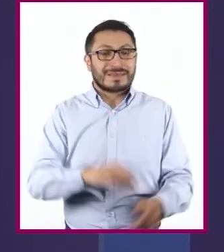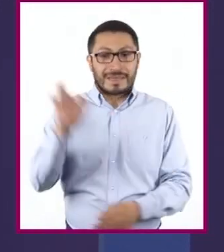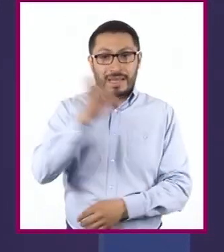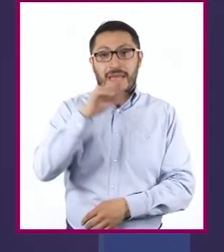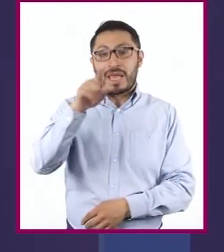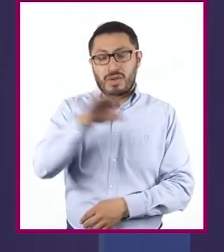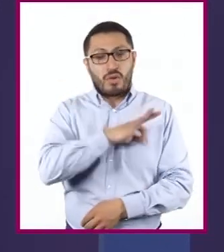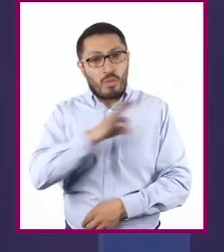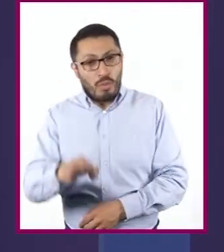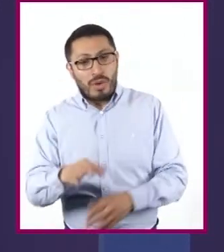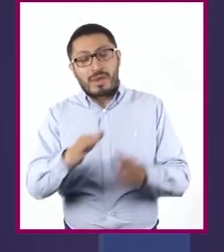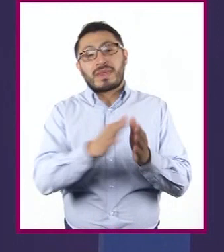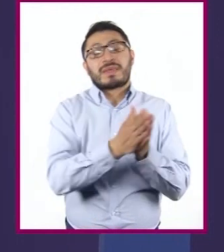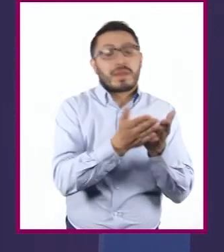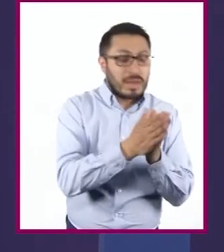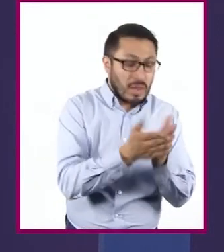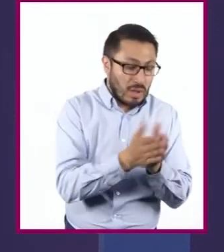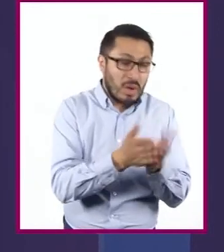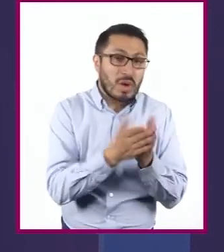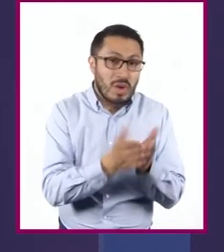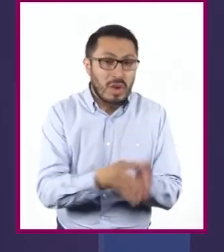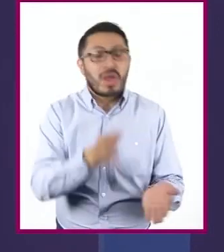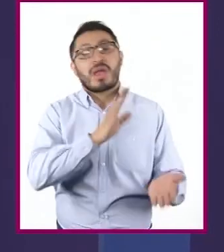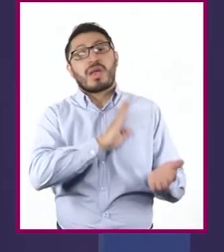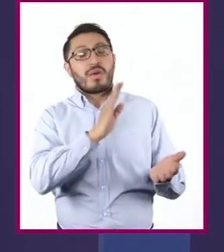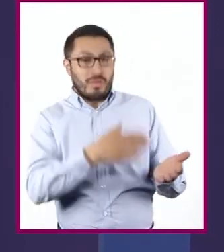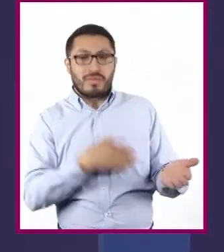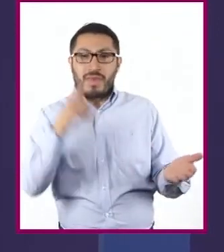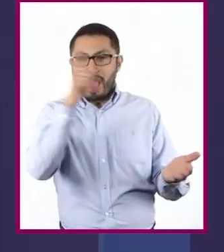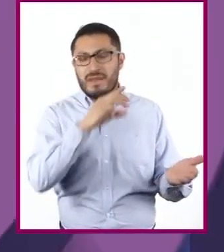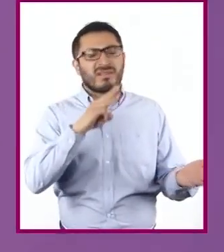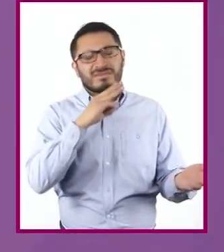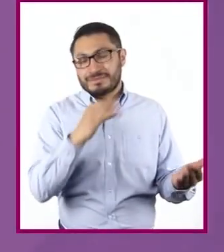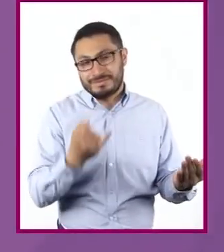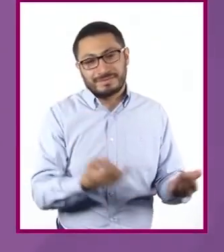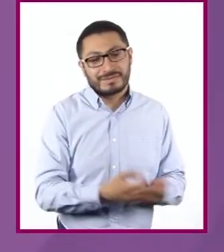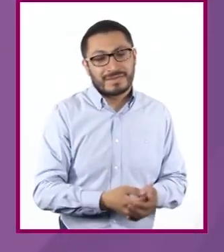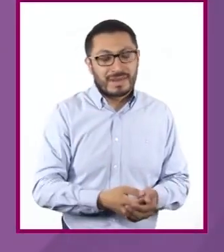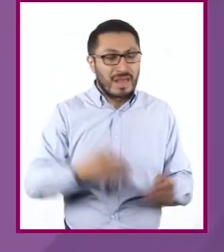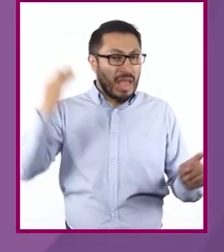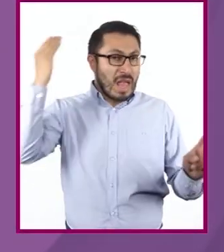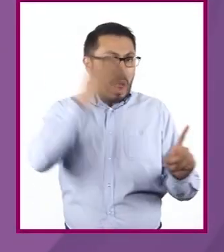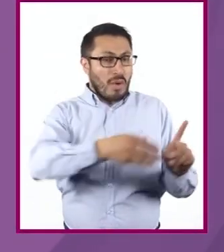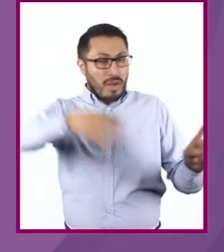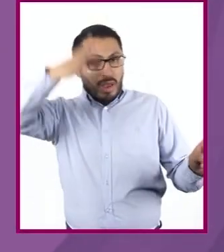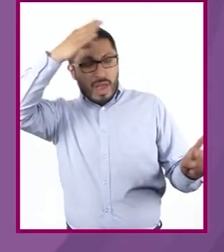posible, consulten en su libro de texto de lengua materna el aprendizaje esperado.